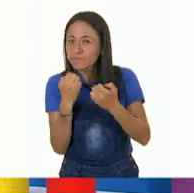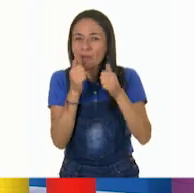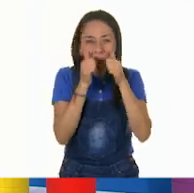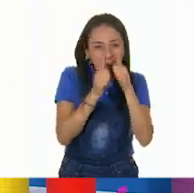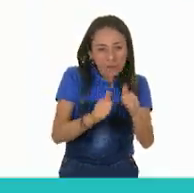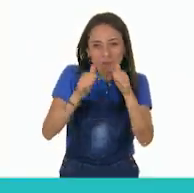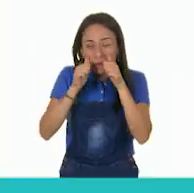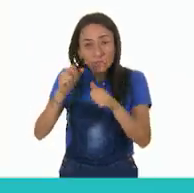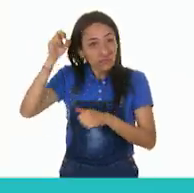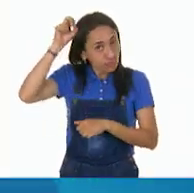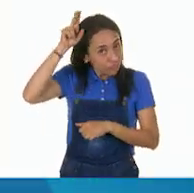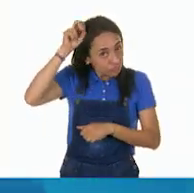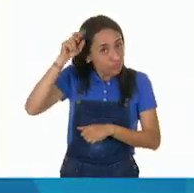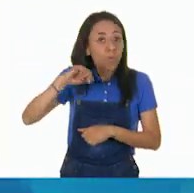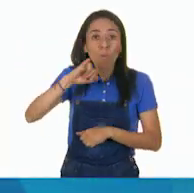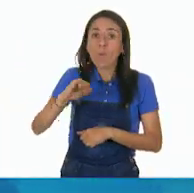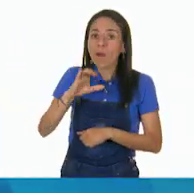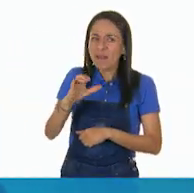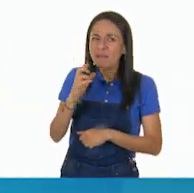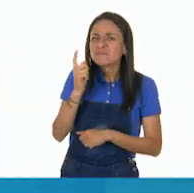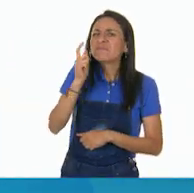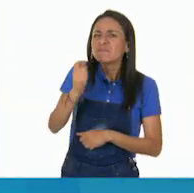información tenemos